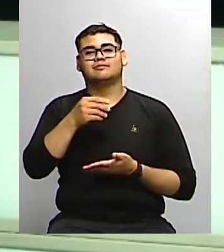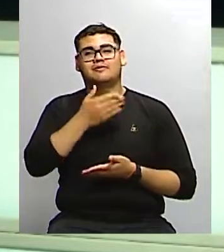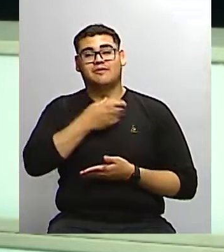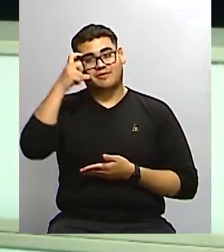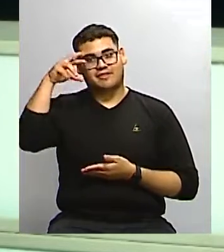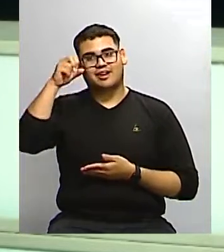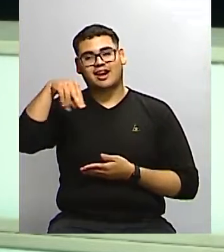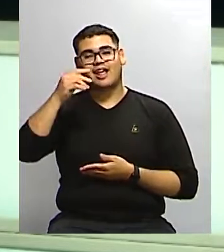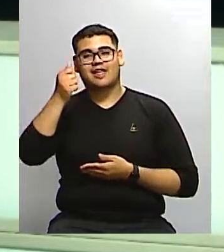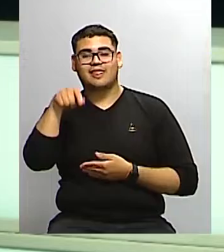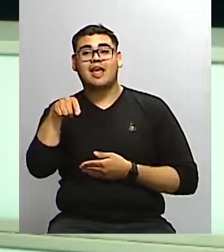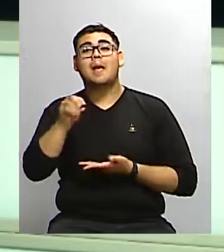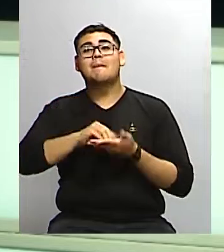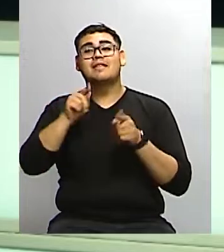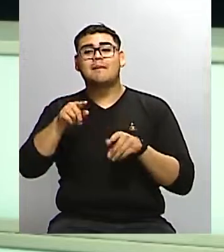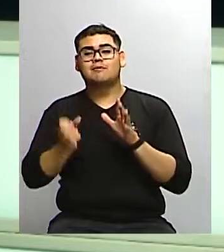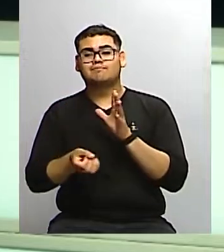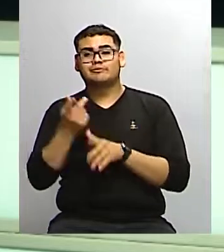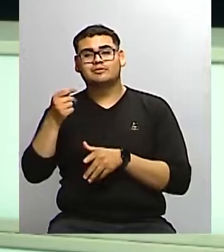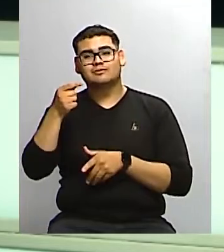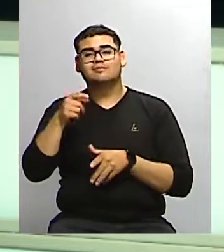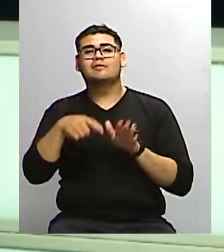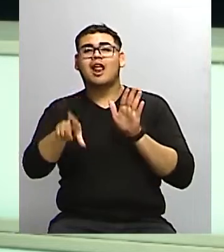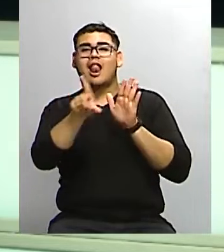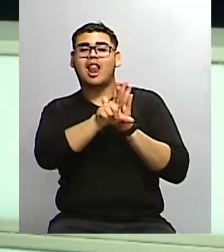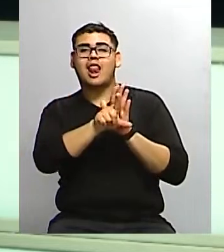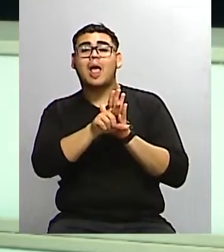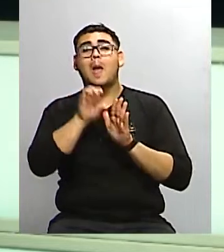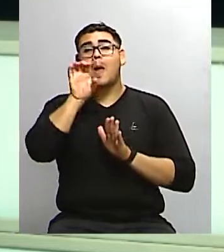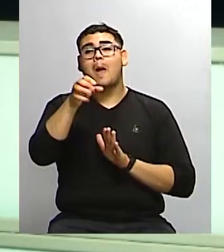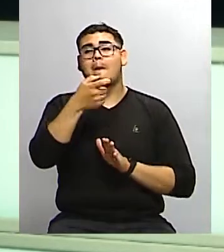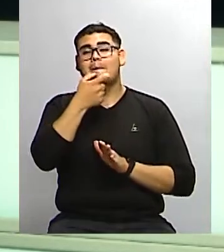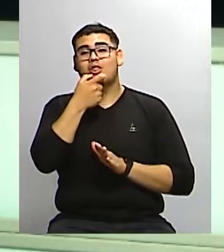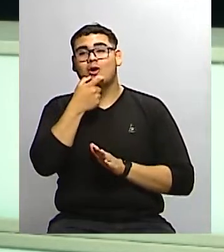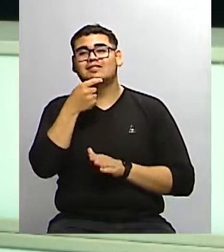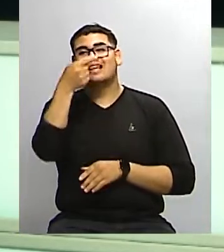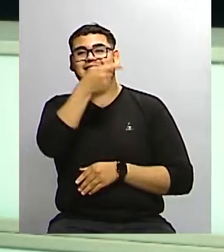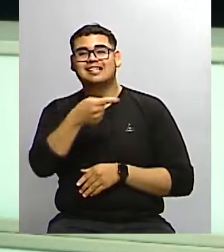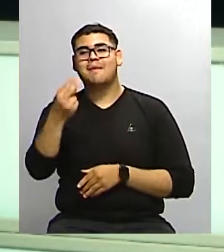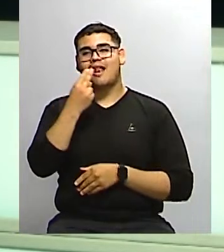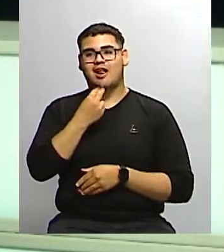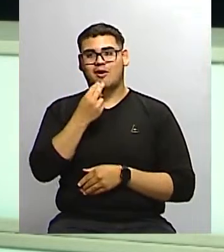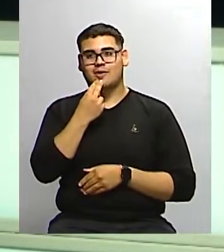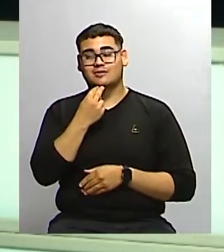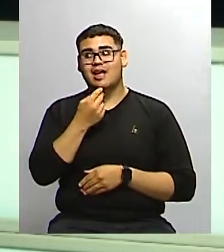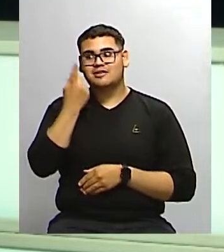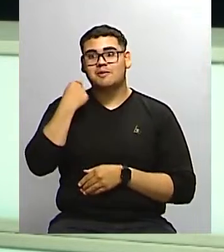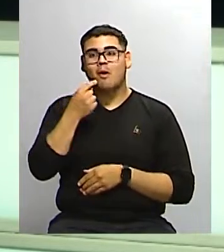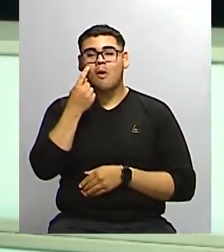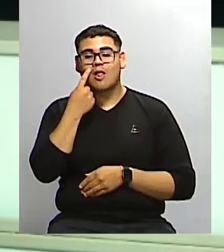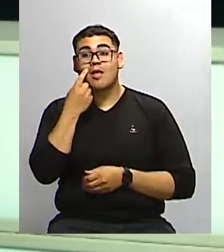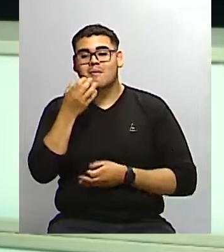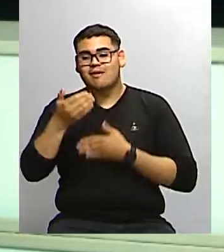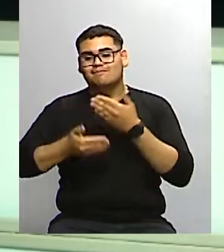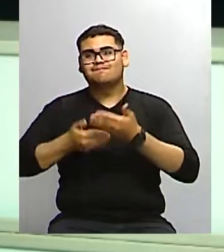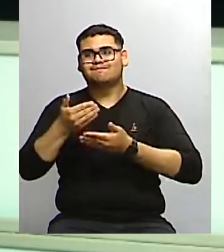Mendoza, y además autora de la ley provincial Semana Rosa, que, bueno, conocíamos hace algunos días nada más, que ha logrado avanzar, y